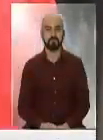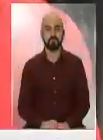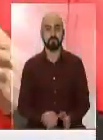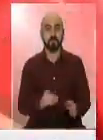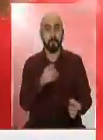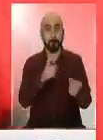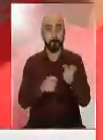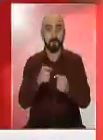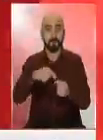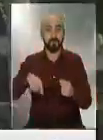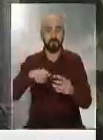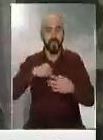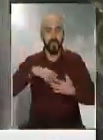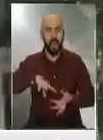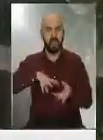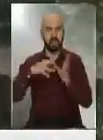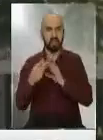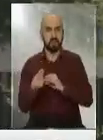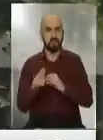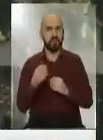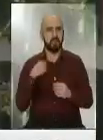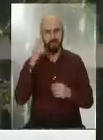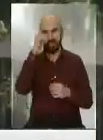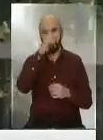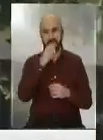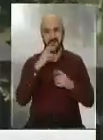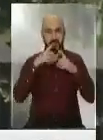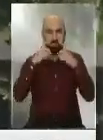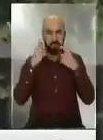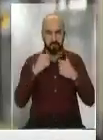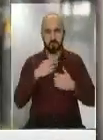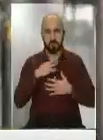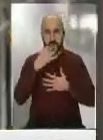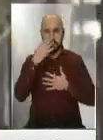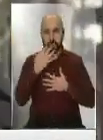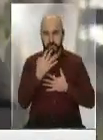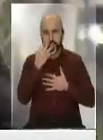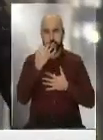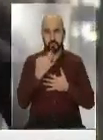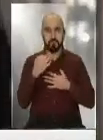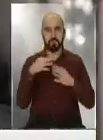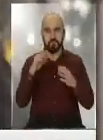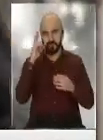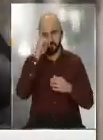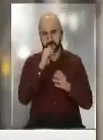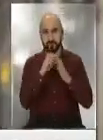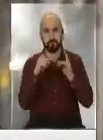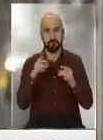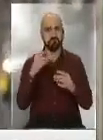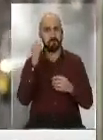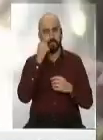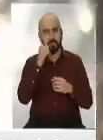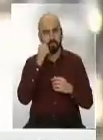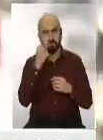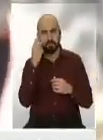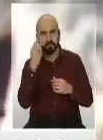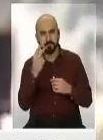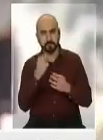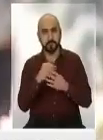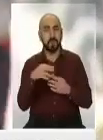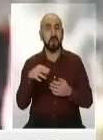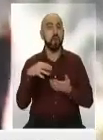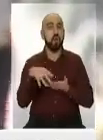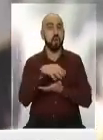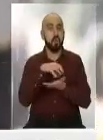Personas adaptándose con dificultad a realizar ejercicios respirando con mascarilla. Es una imagen cada vez más frecuente en las comunas en